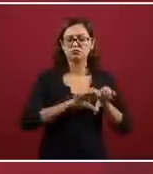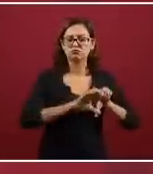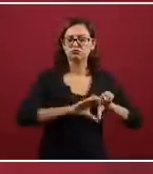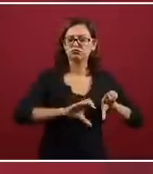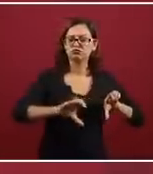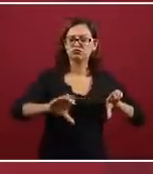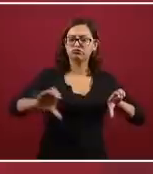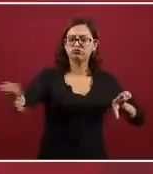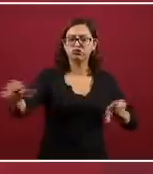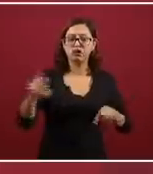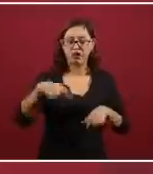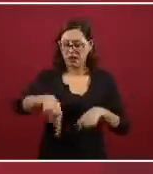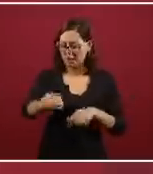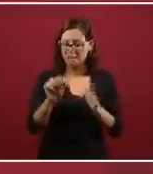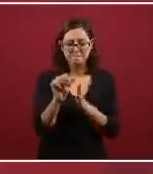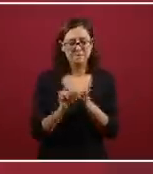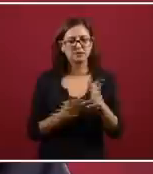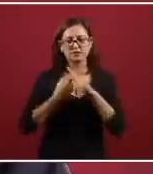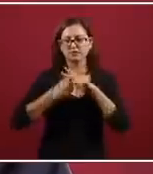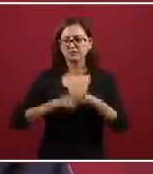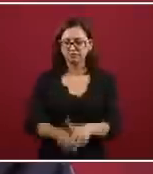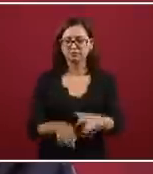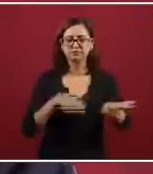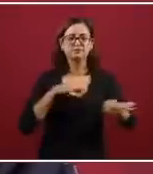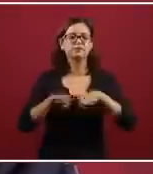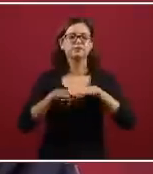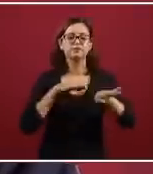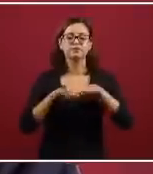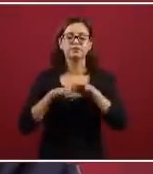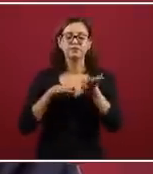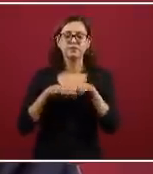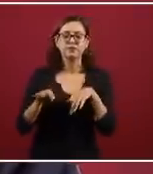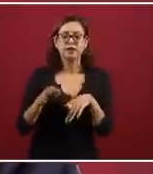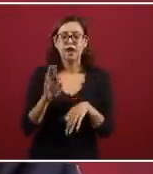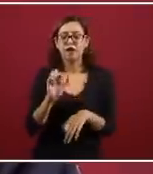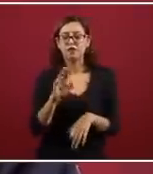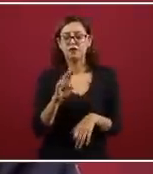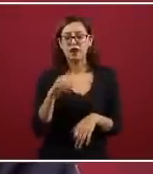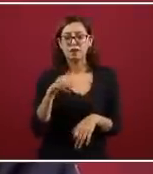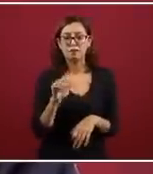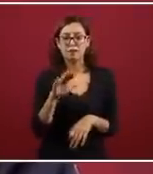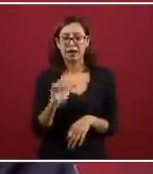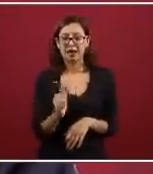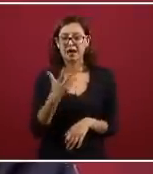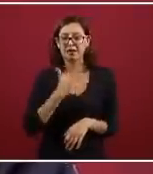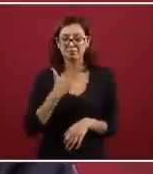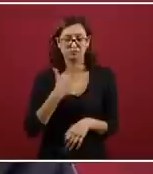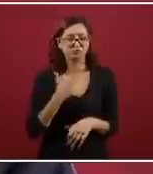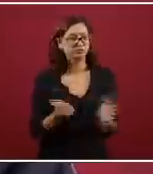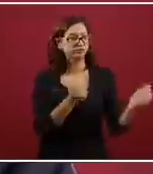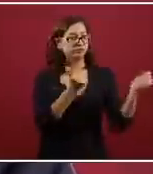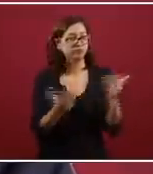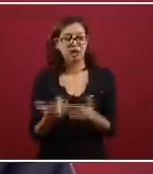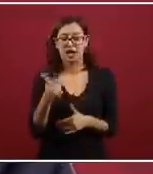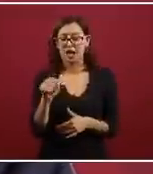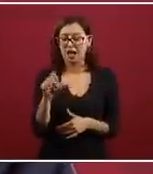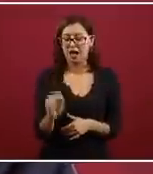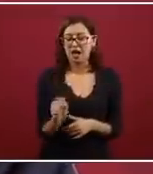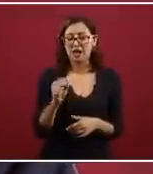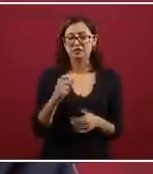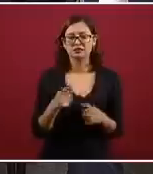Los gasoductos de Fermaca constituyen la red troncal privada más importante para el abasto de gas natural, que suman